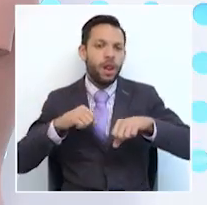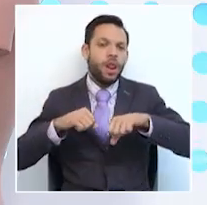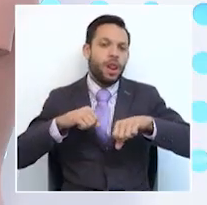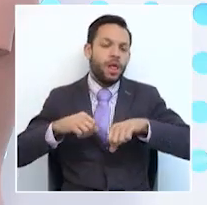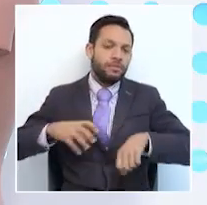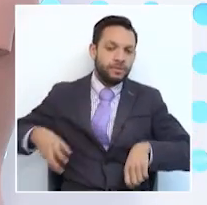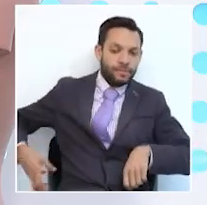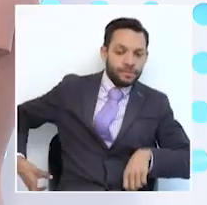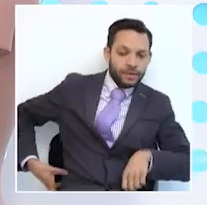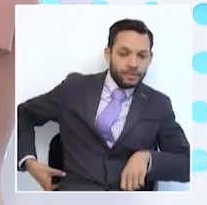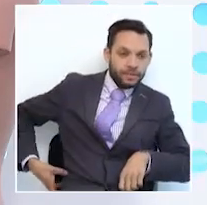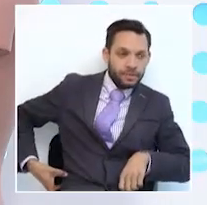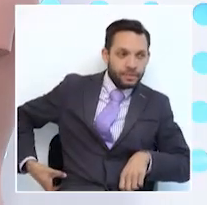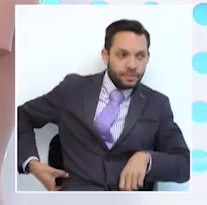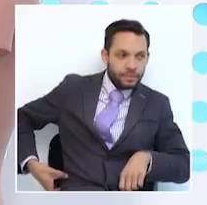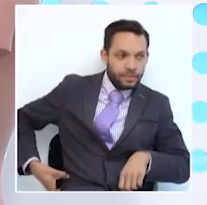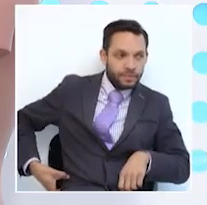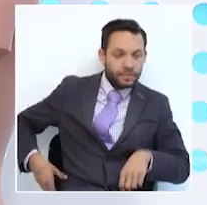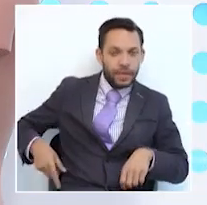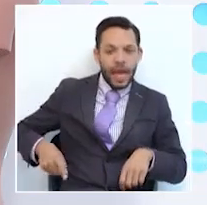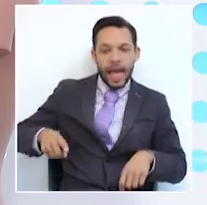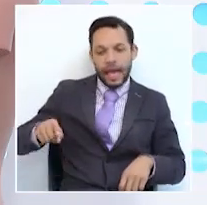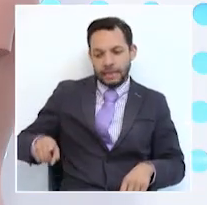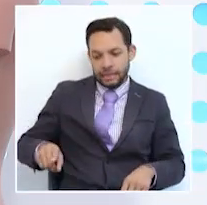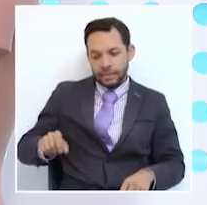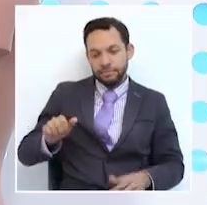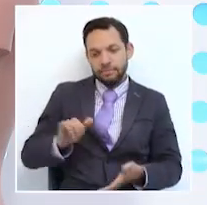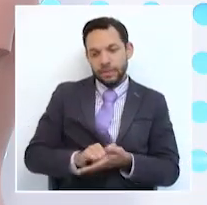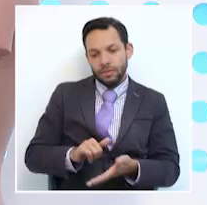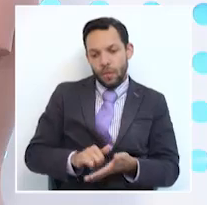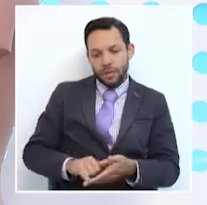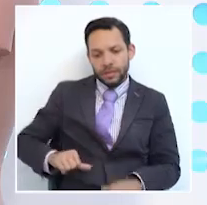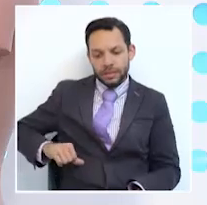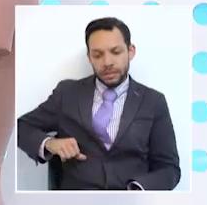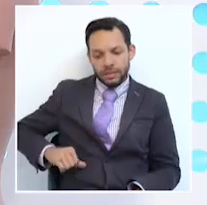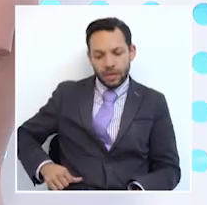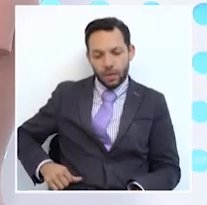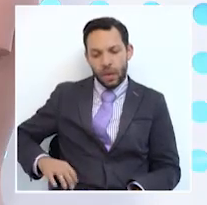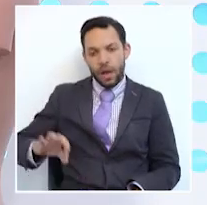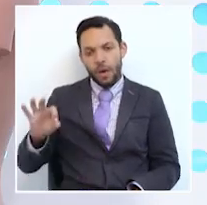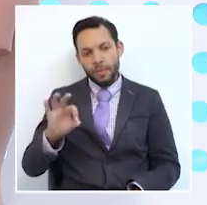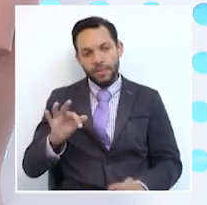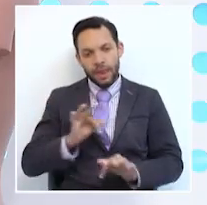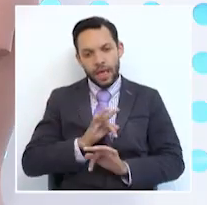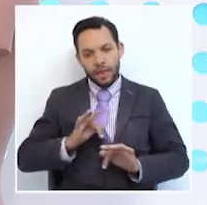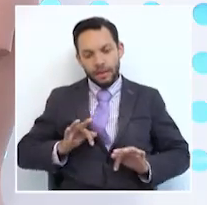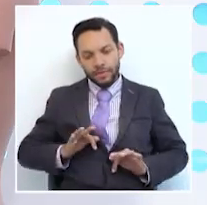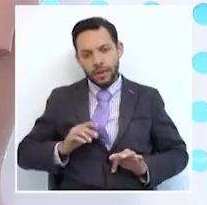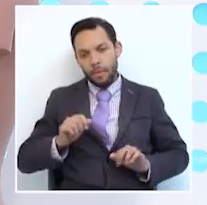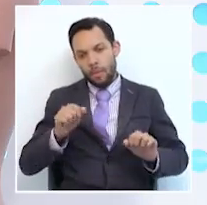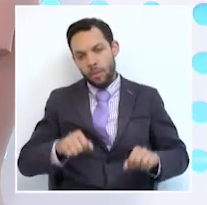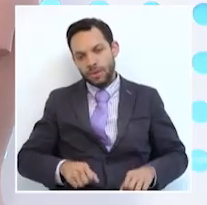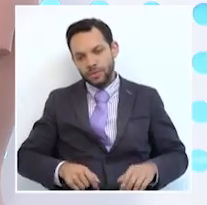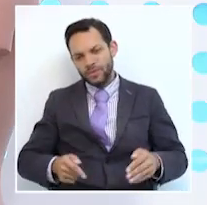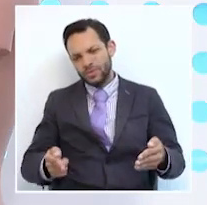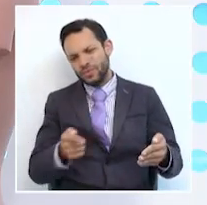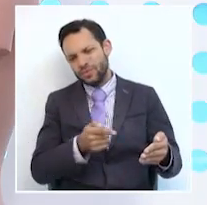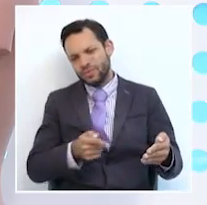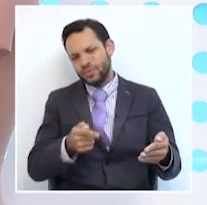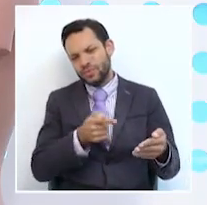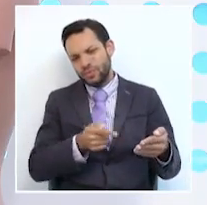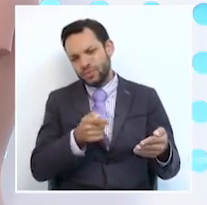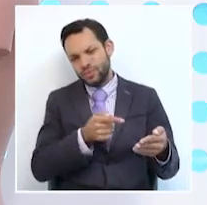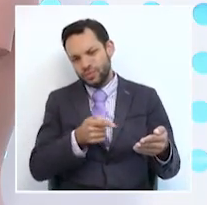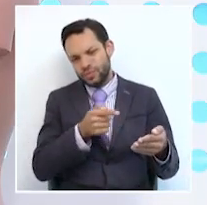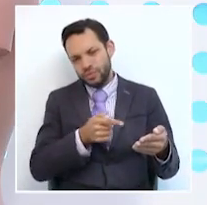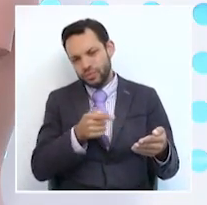riñón porque ahí define o no se hace cirugía si hace un tratamiento con un láser y uno dispara dónde está la piedrita llama el ipd otri